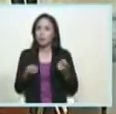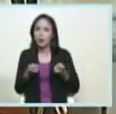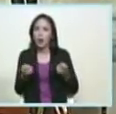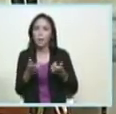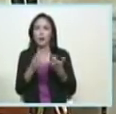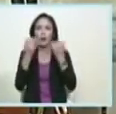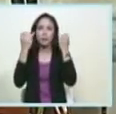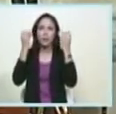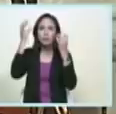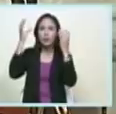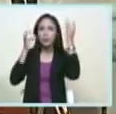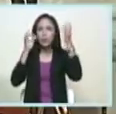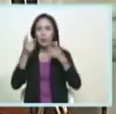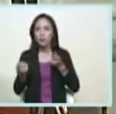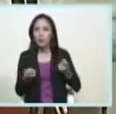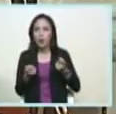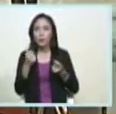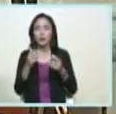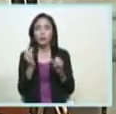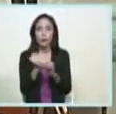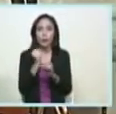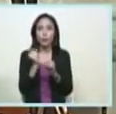creadora creativa